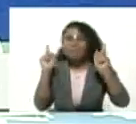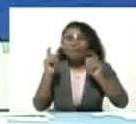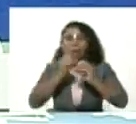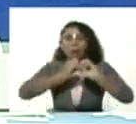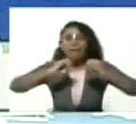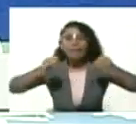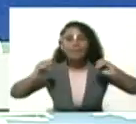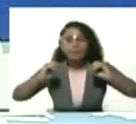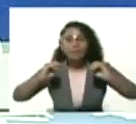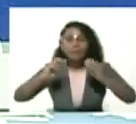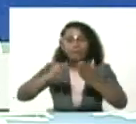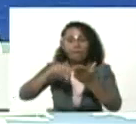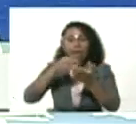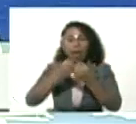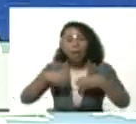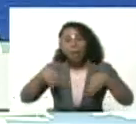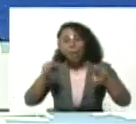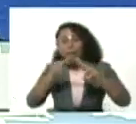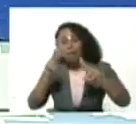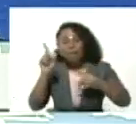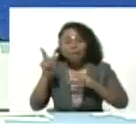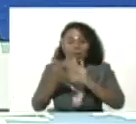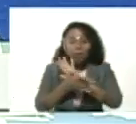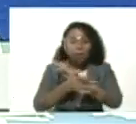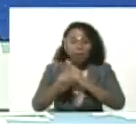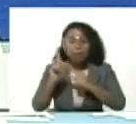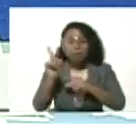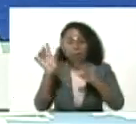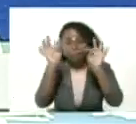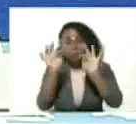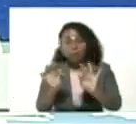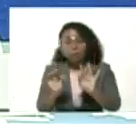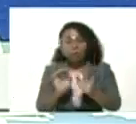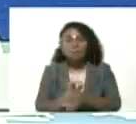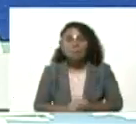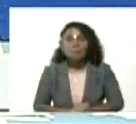Naciones Unidas es contundente en todas sus partes.